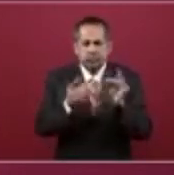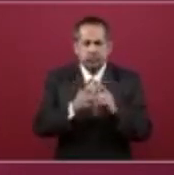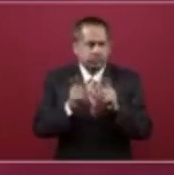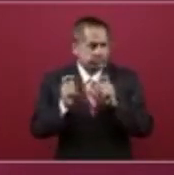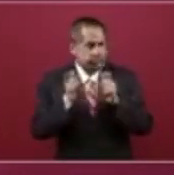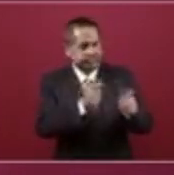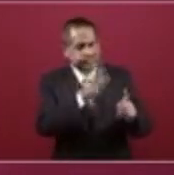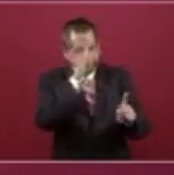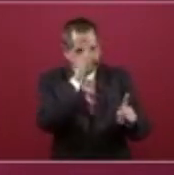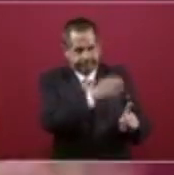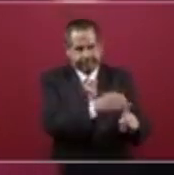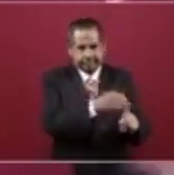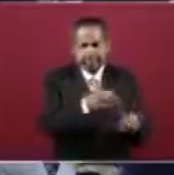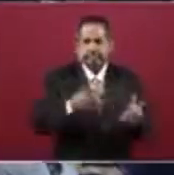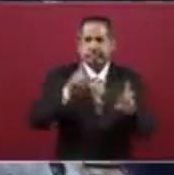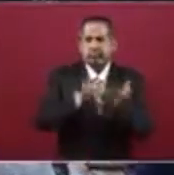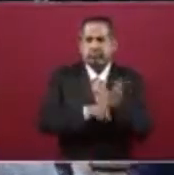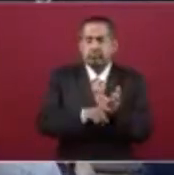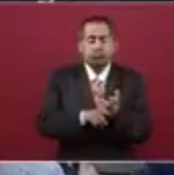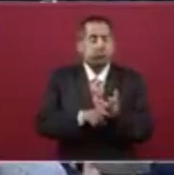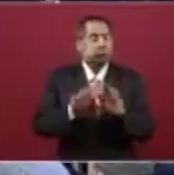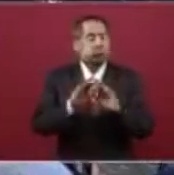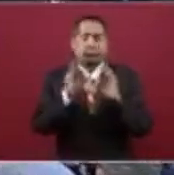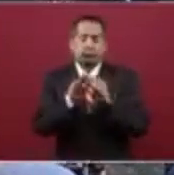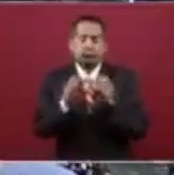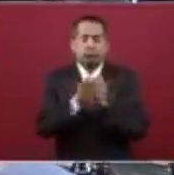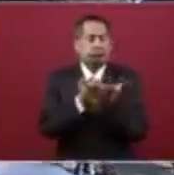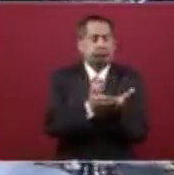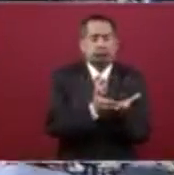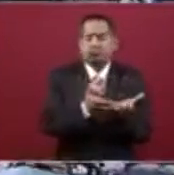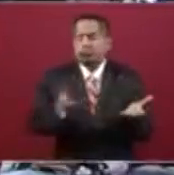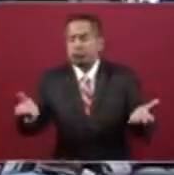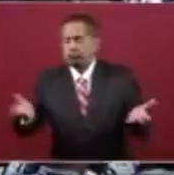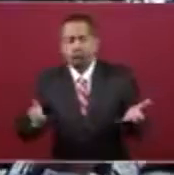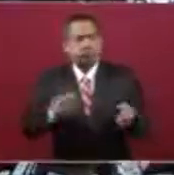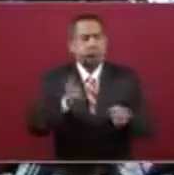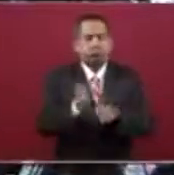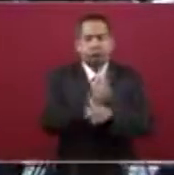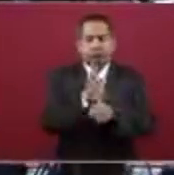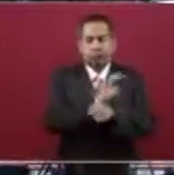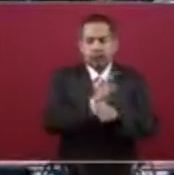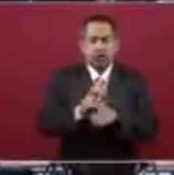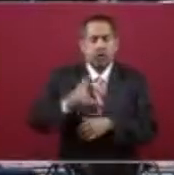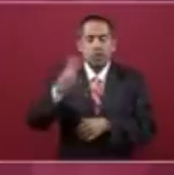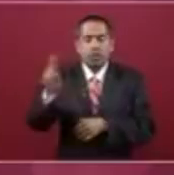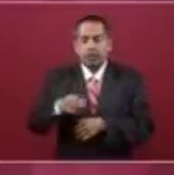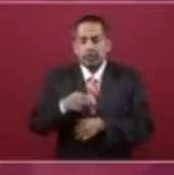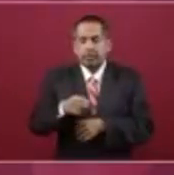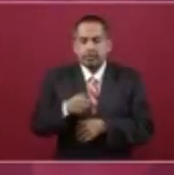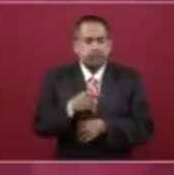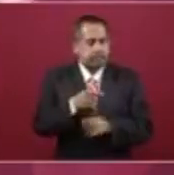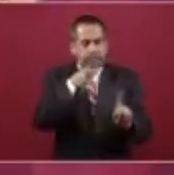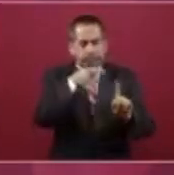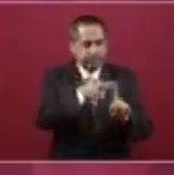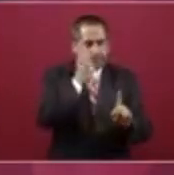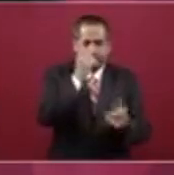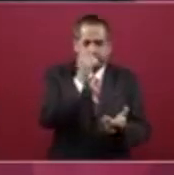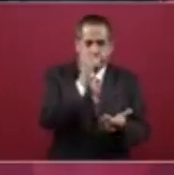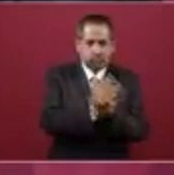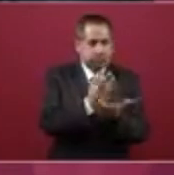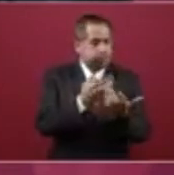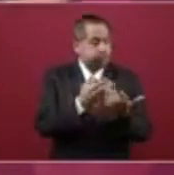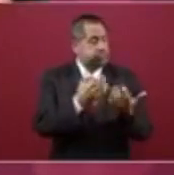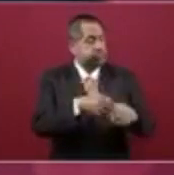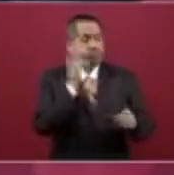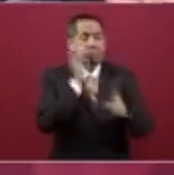asignación directa, pero la modalidad es la invitación. No es una asignación a una empresa, sino producto